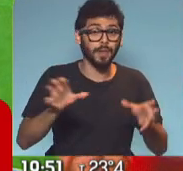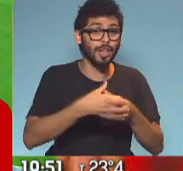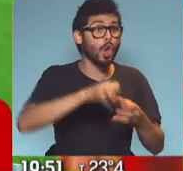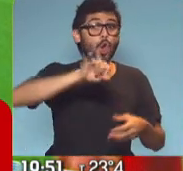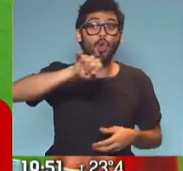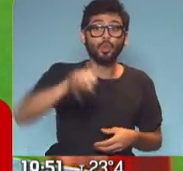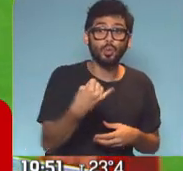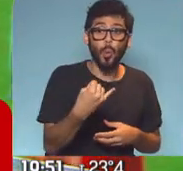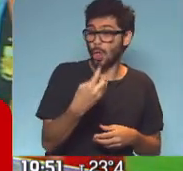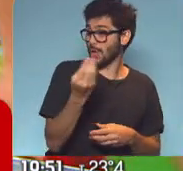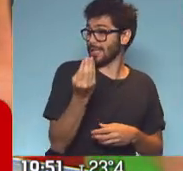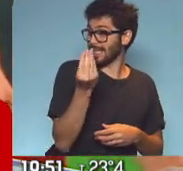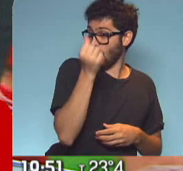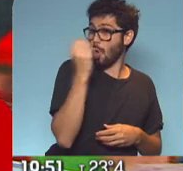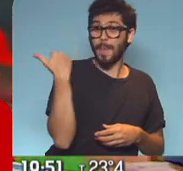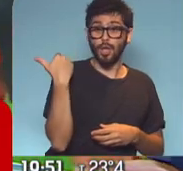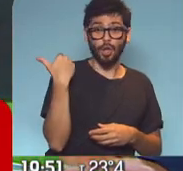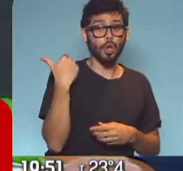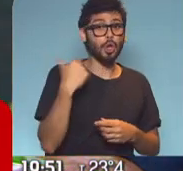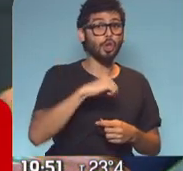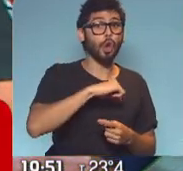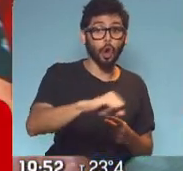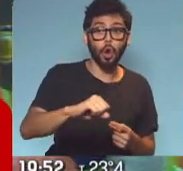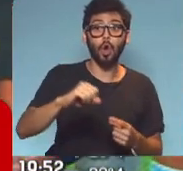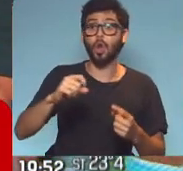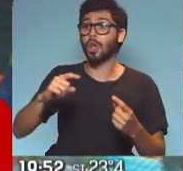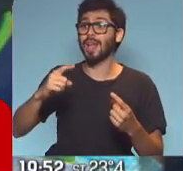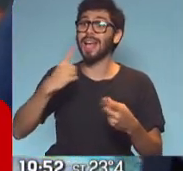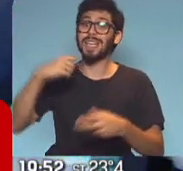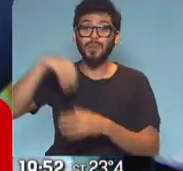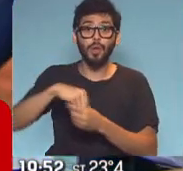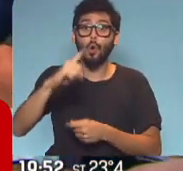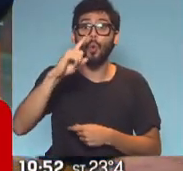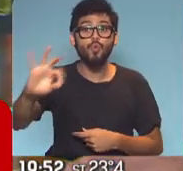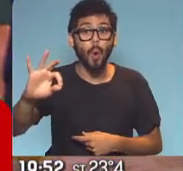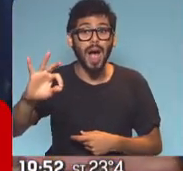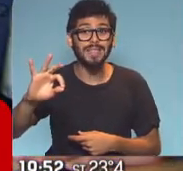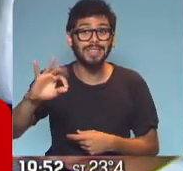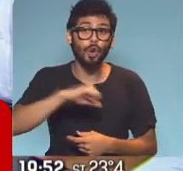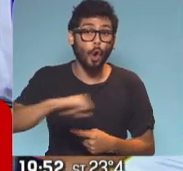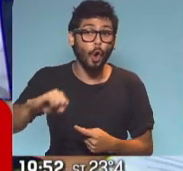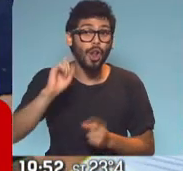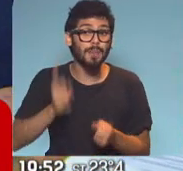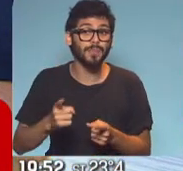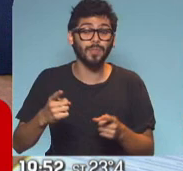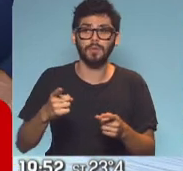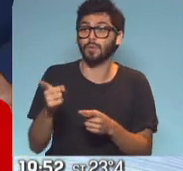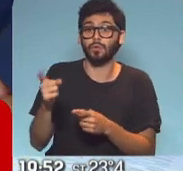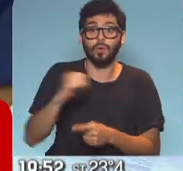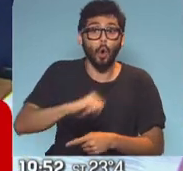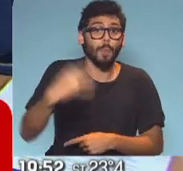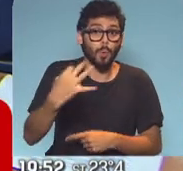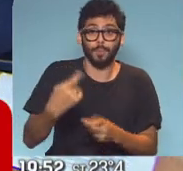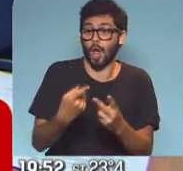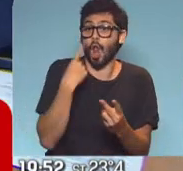Benevento el fin de semana. Y un 1-0 en el Monumental para San Lorenzo. Un 1-0 impresionante. La validez que tuvo ese gol que vos decís. Y la